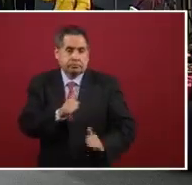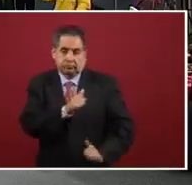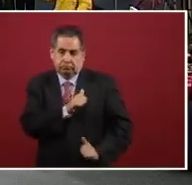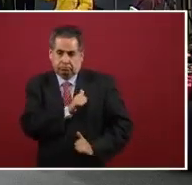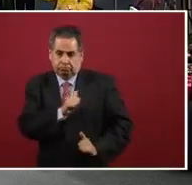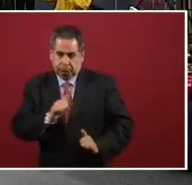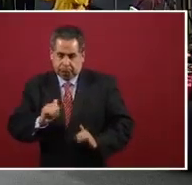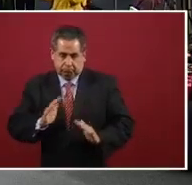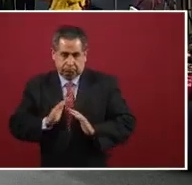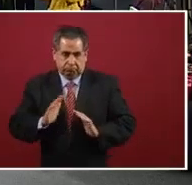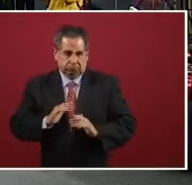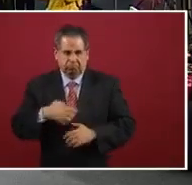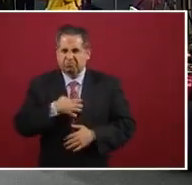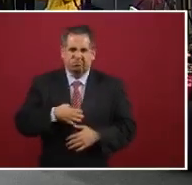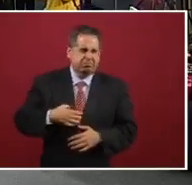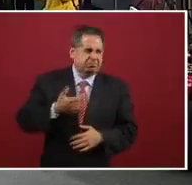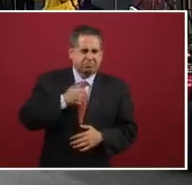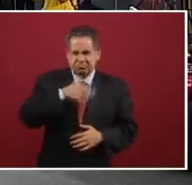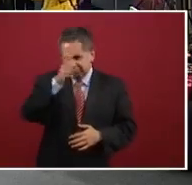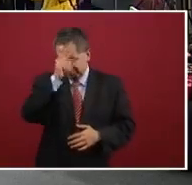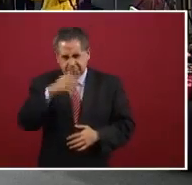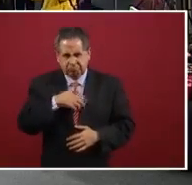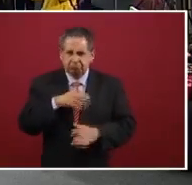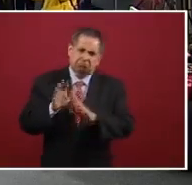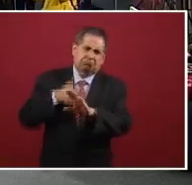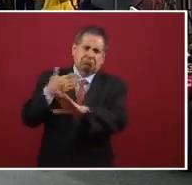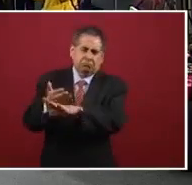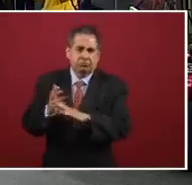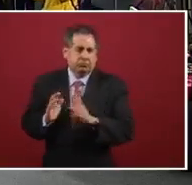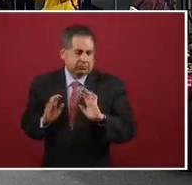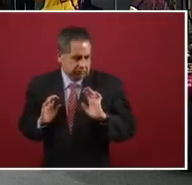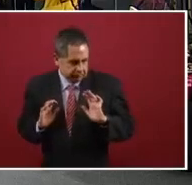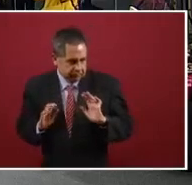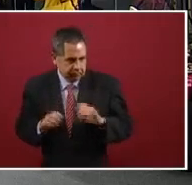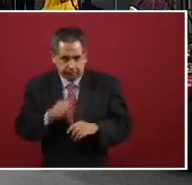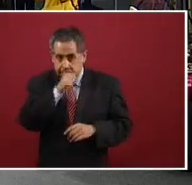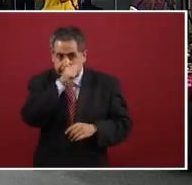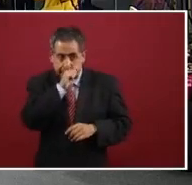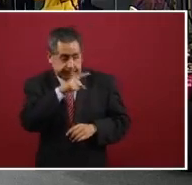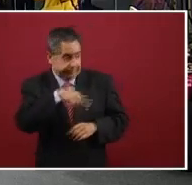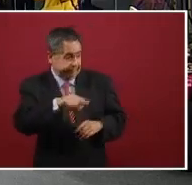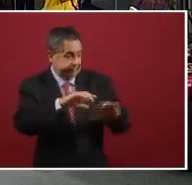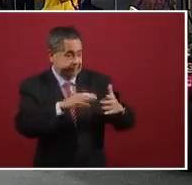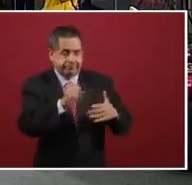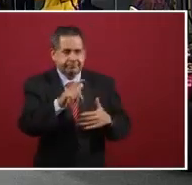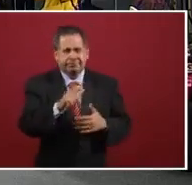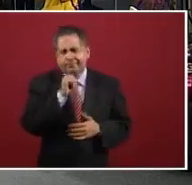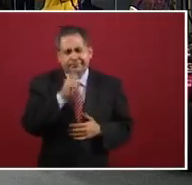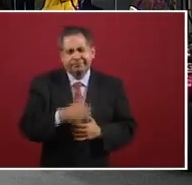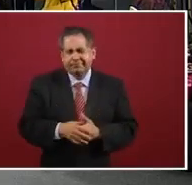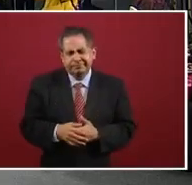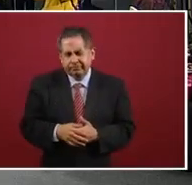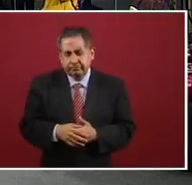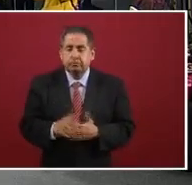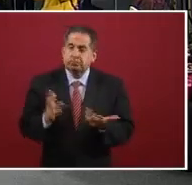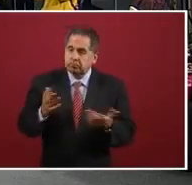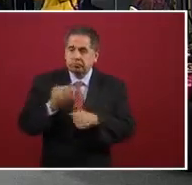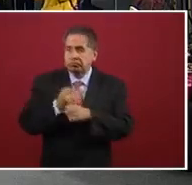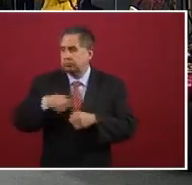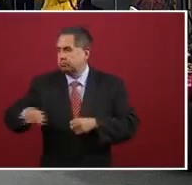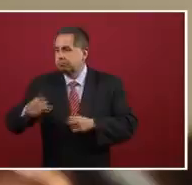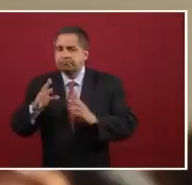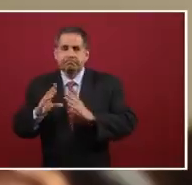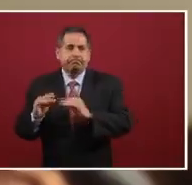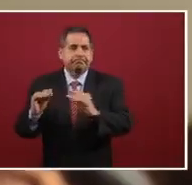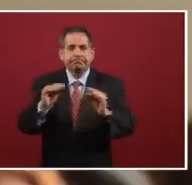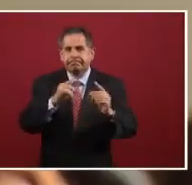militares descontentos, no la sociedad civil. Y ya hay mucha gente preocupada y platicando sobre el tema, en